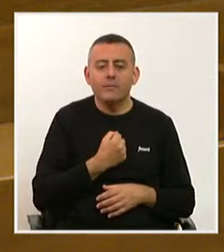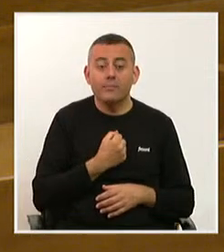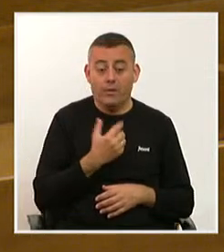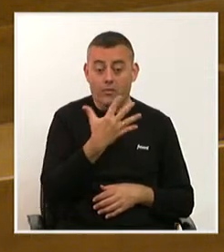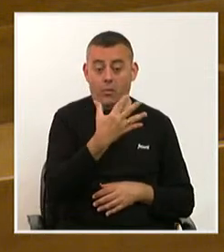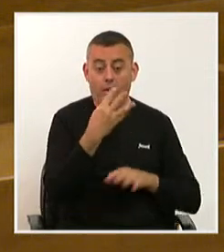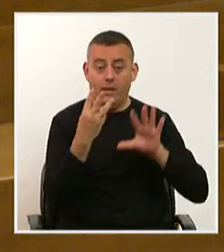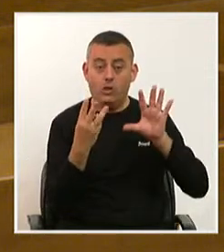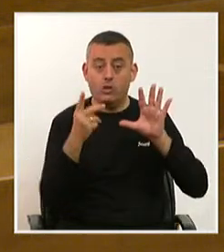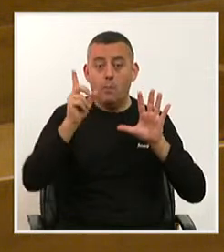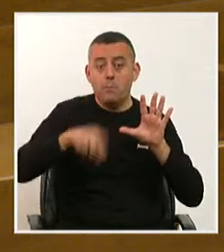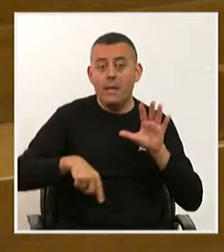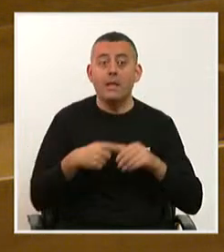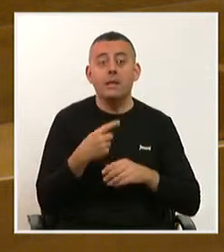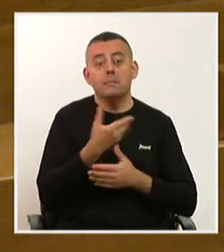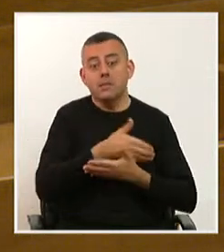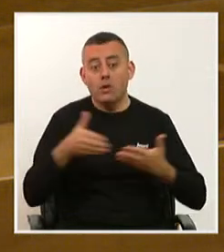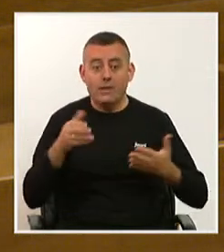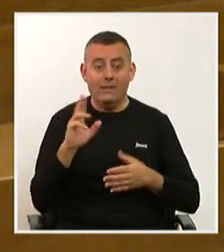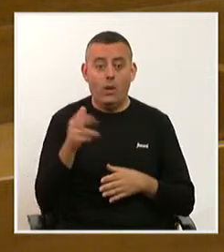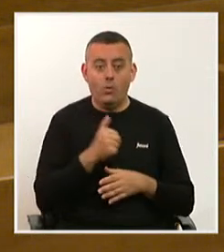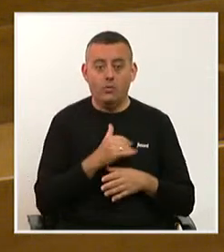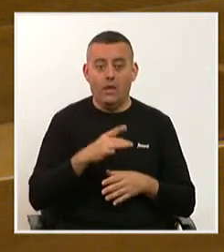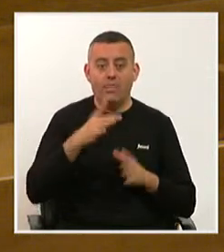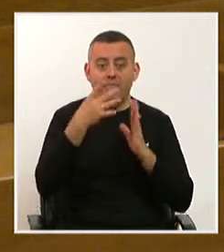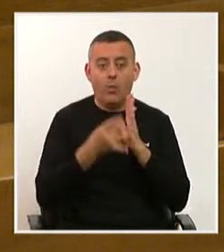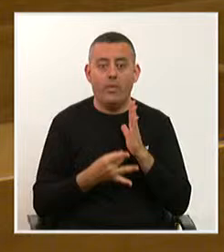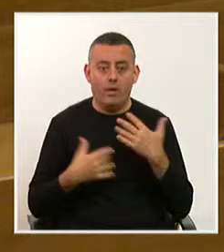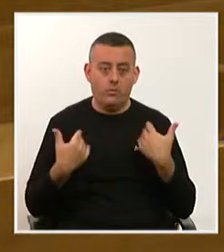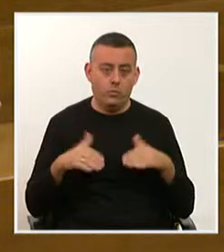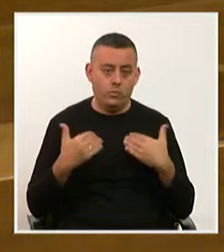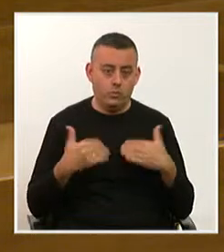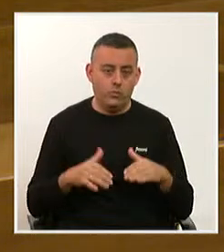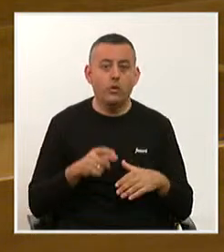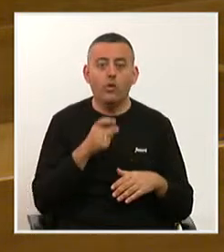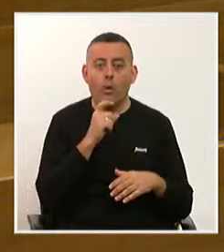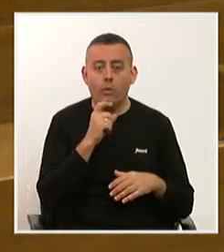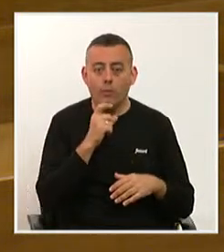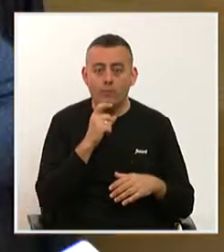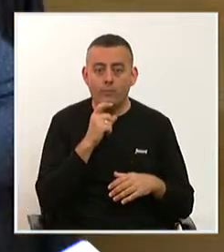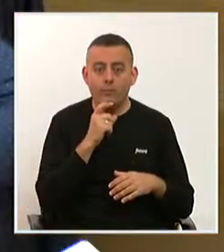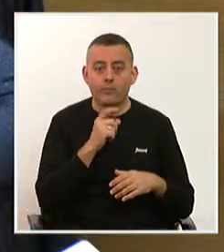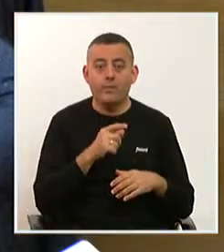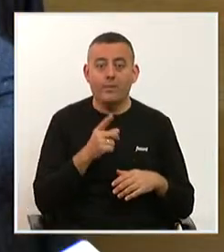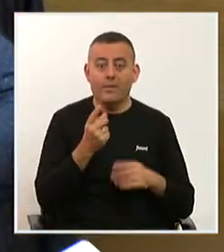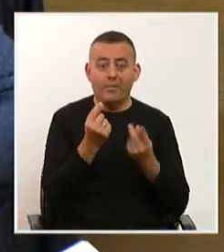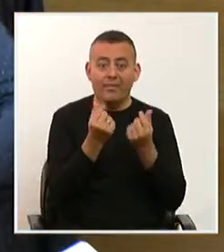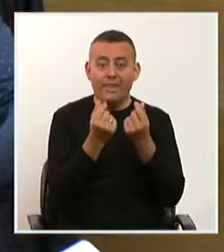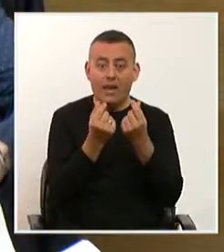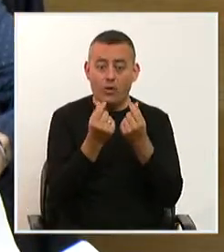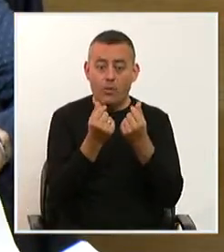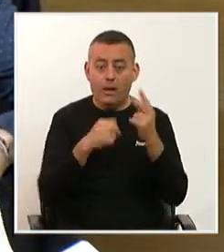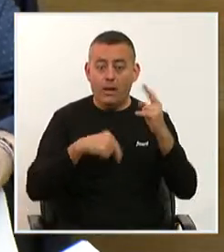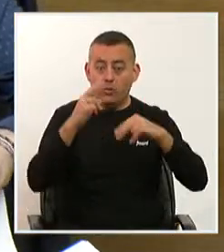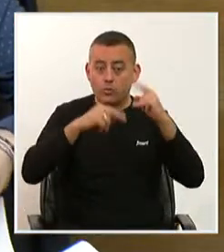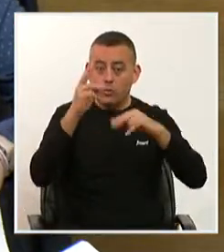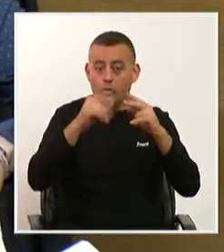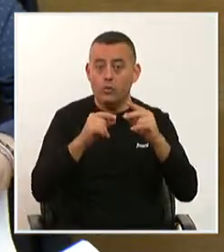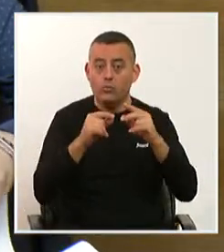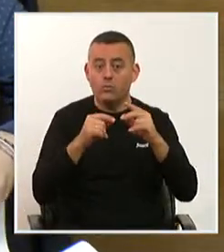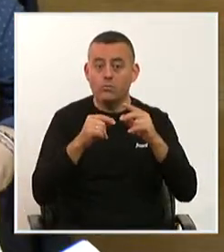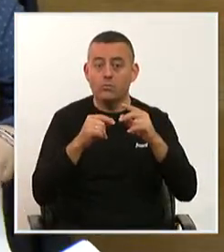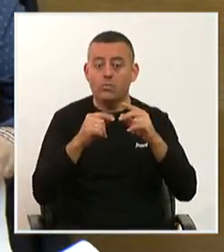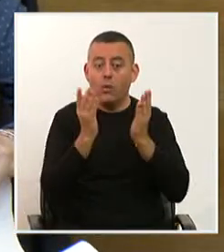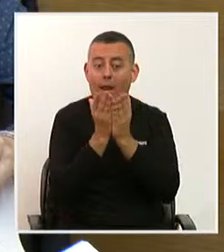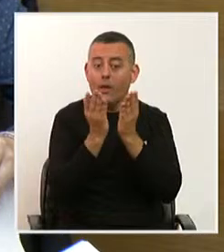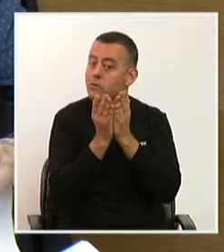millones de euros y que destinado el fondo muchos de ellos de la construcción de los centros a otros menesteres como esos 713 millones que no aparecen